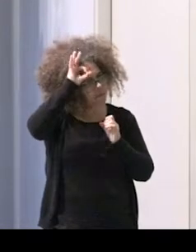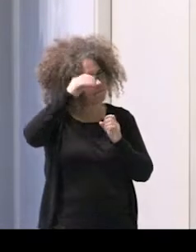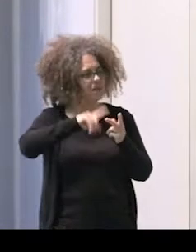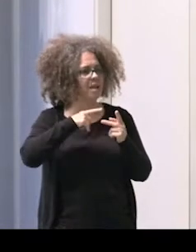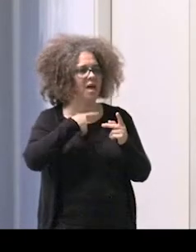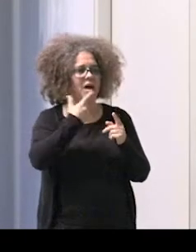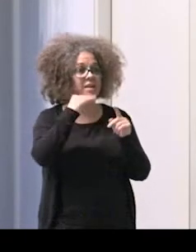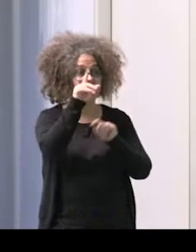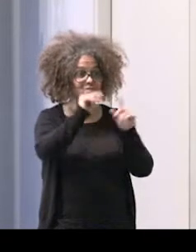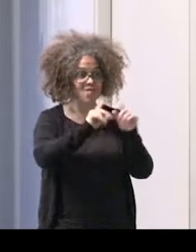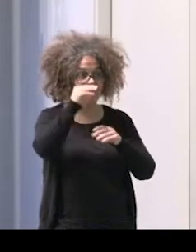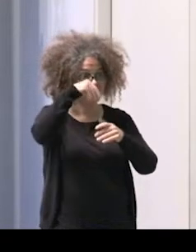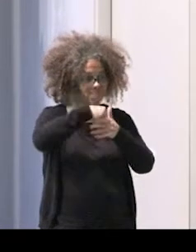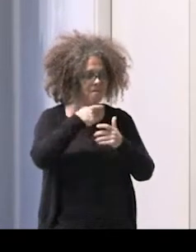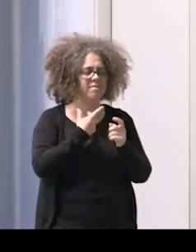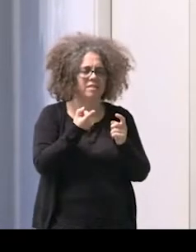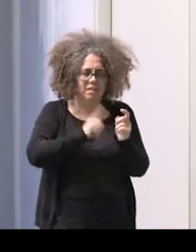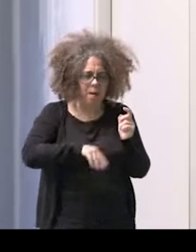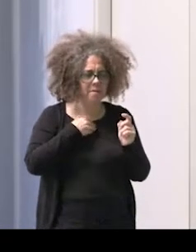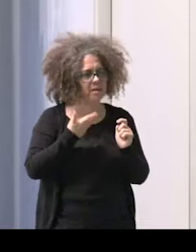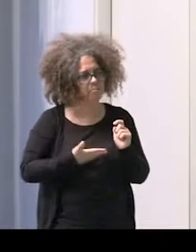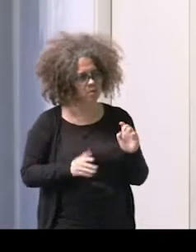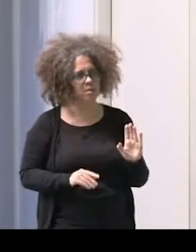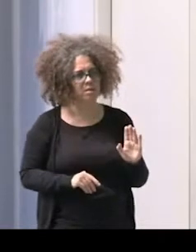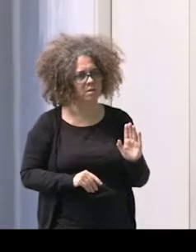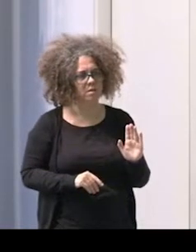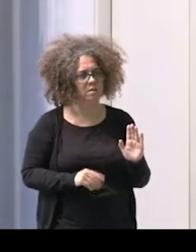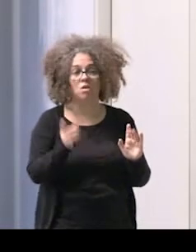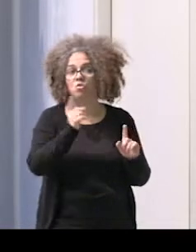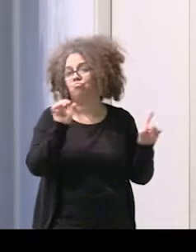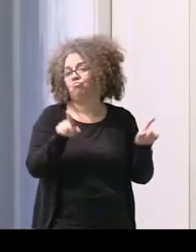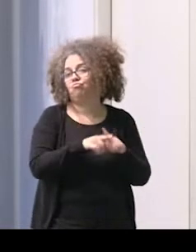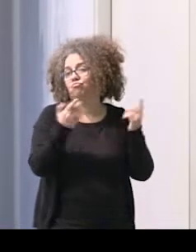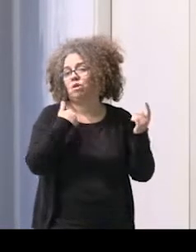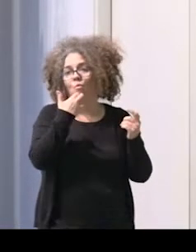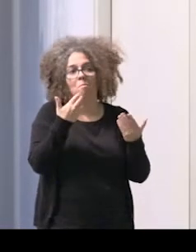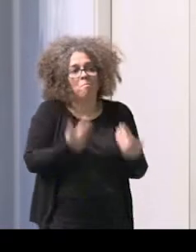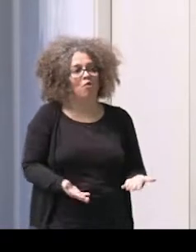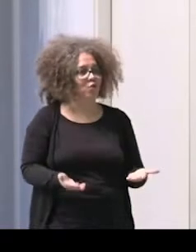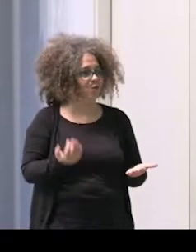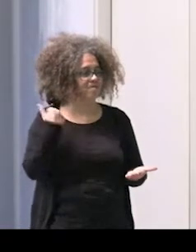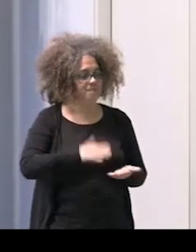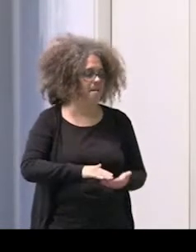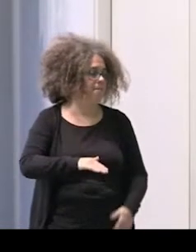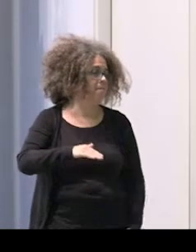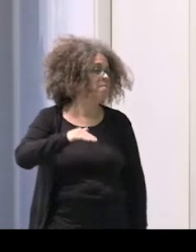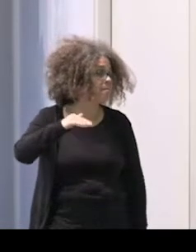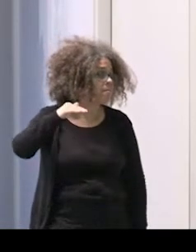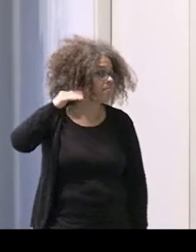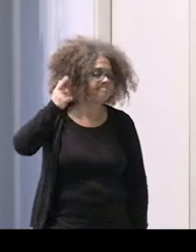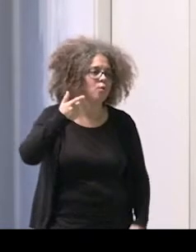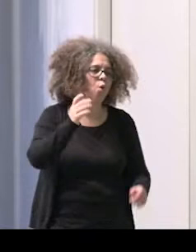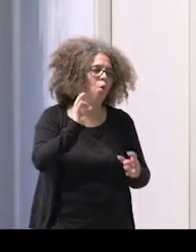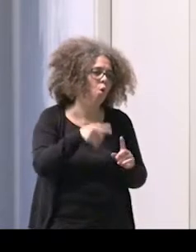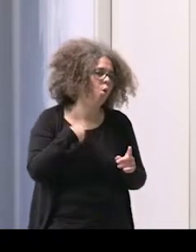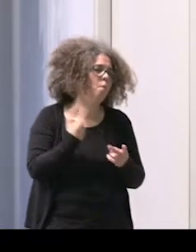acabamos de ver en la presentación anterior. No es lo mismo implantar lo antes posible que demorar la implantación meses o